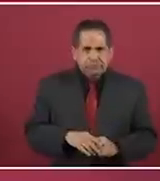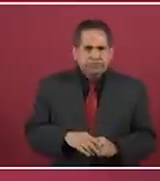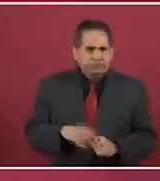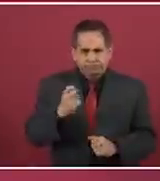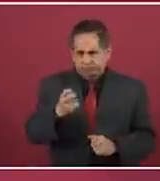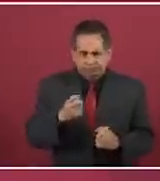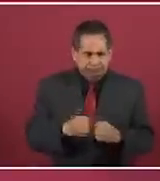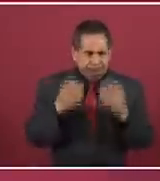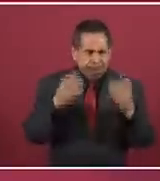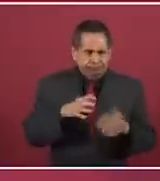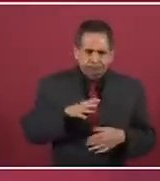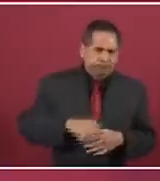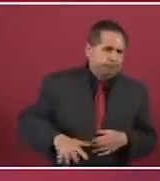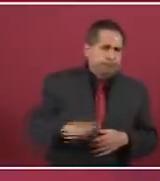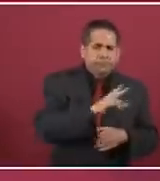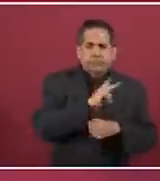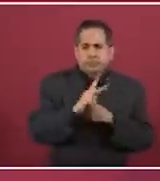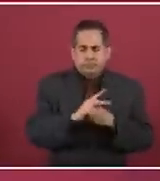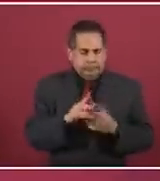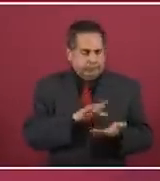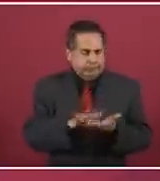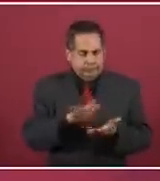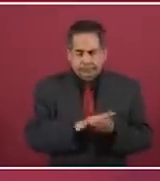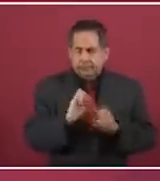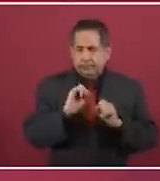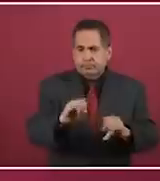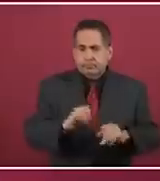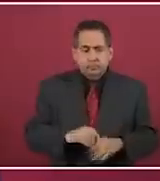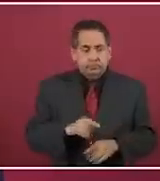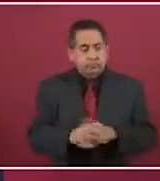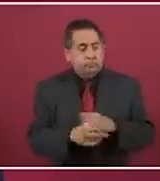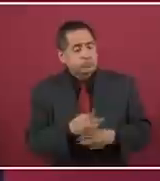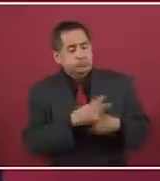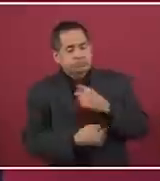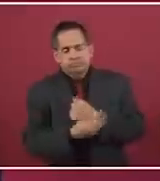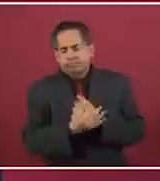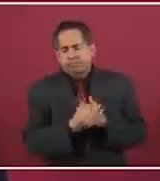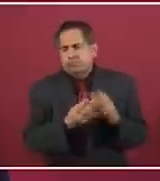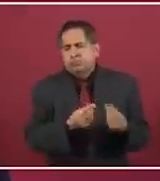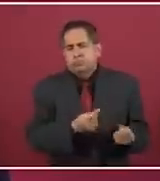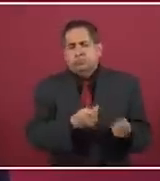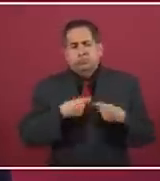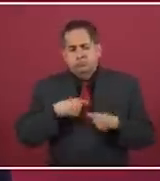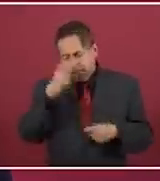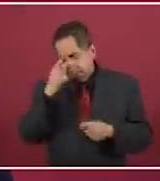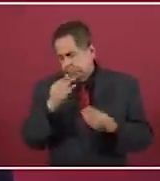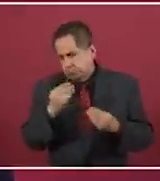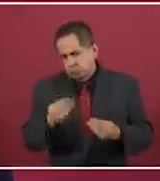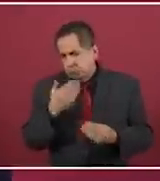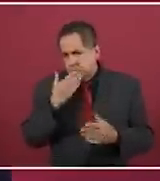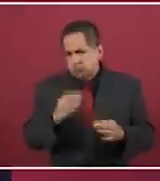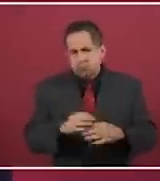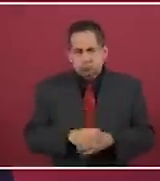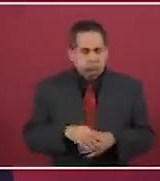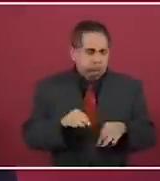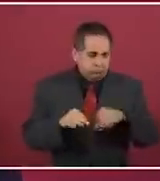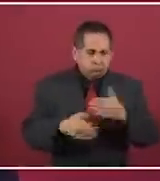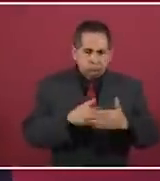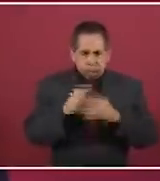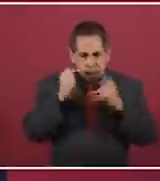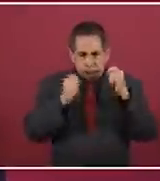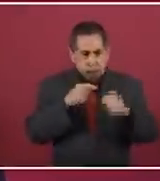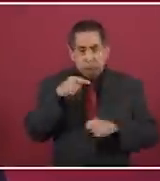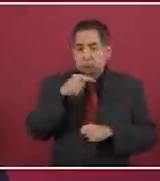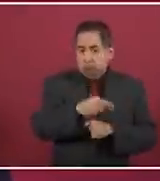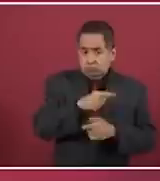esa región del país porque le ha dado mucho a México, la actividad turística